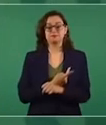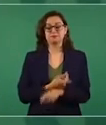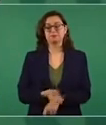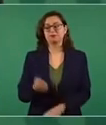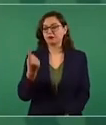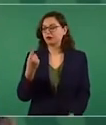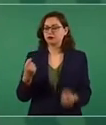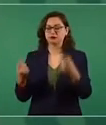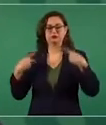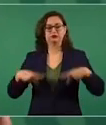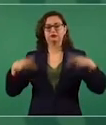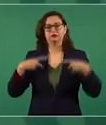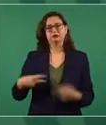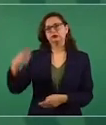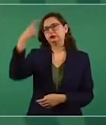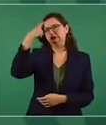que ir